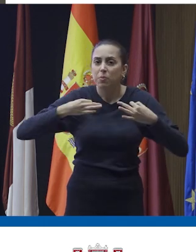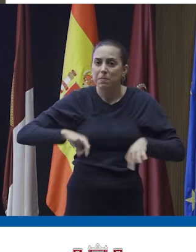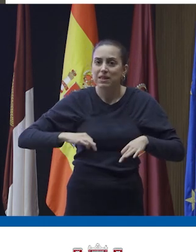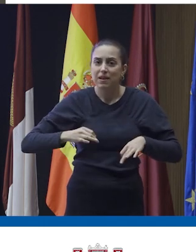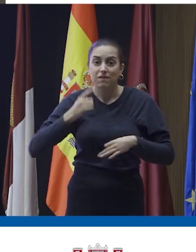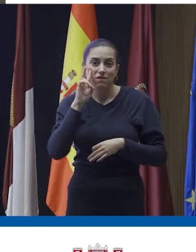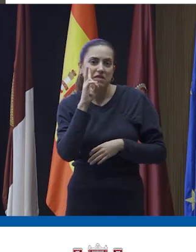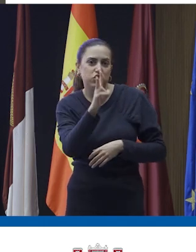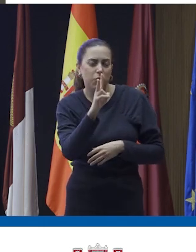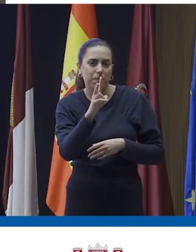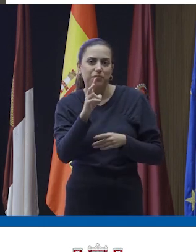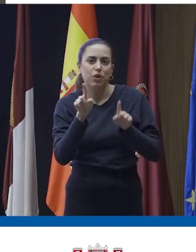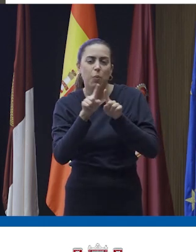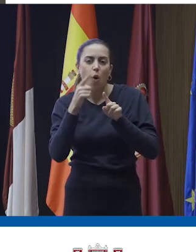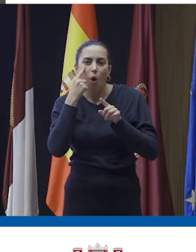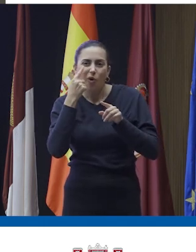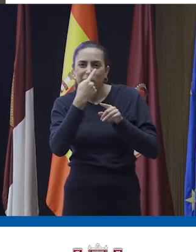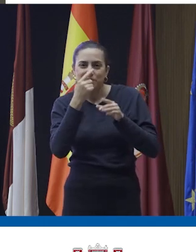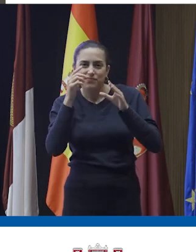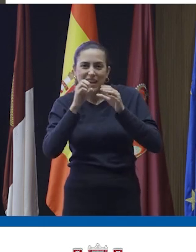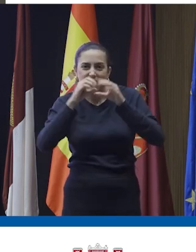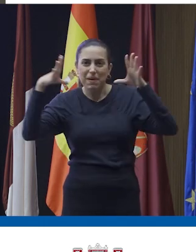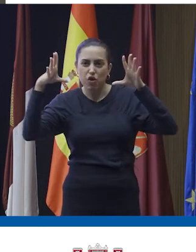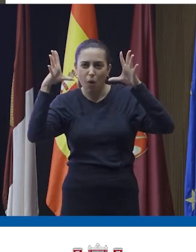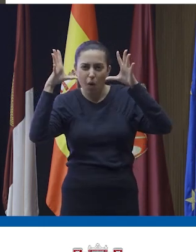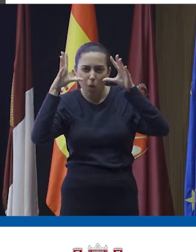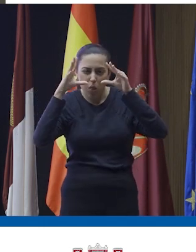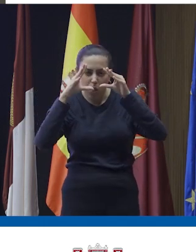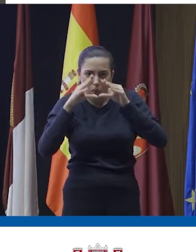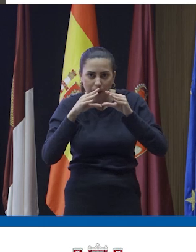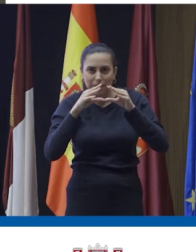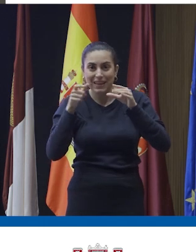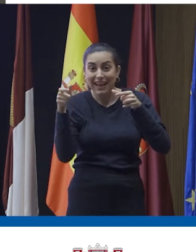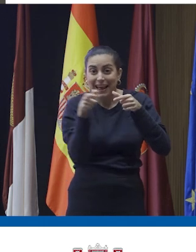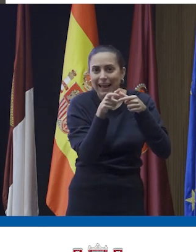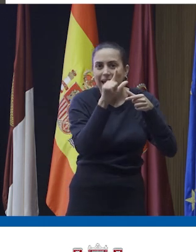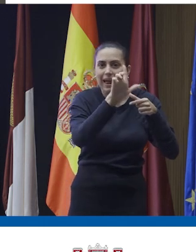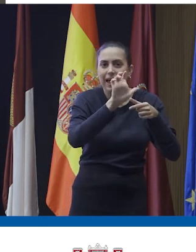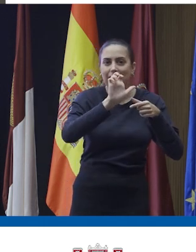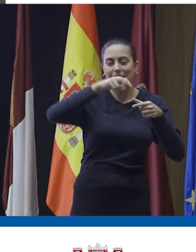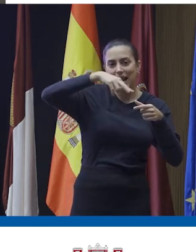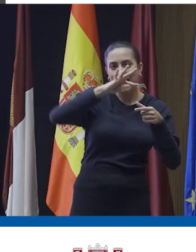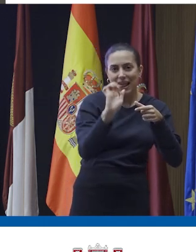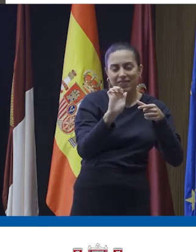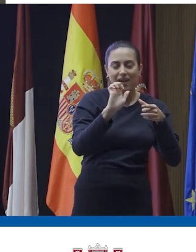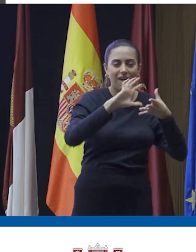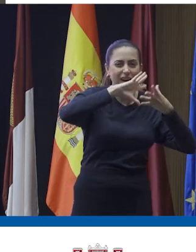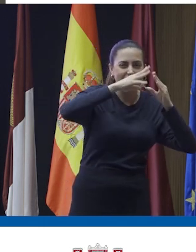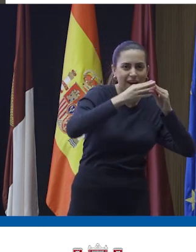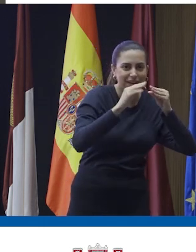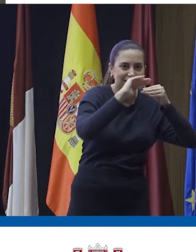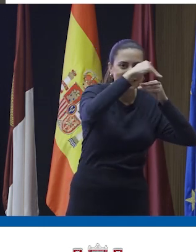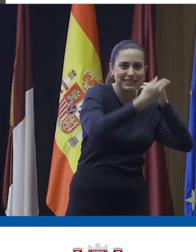la visión, se va desinflamando el ojo y en ese momento ya la lente se entiende que se encuentra bien ajustada en el